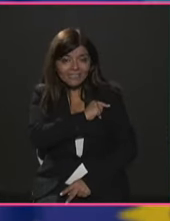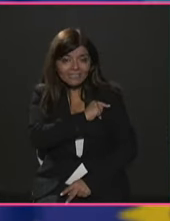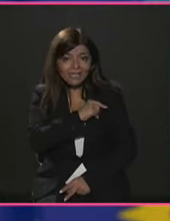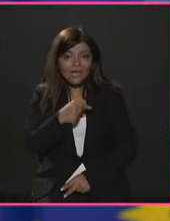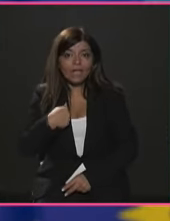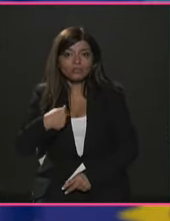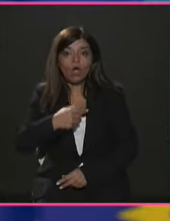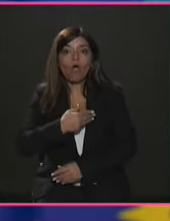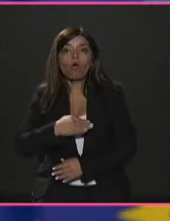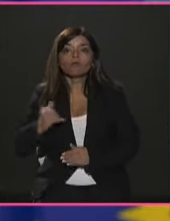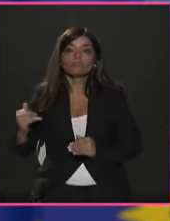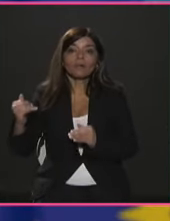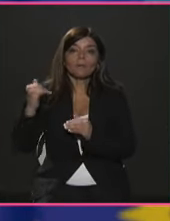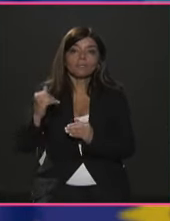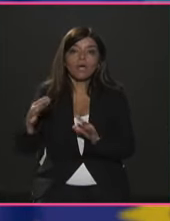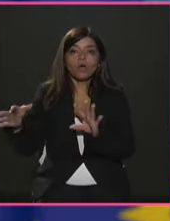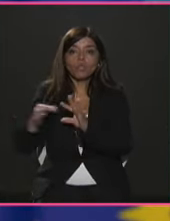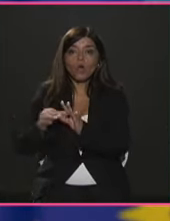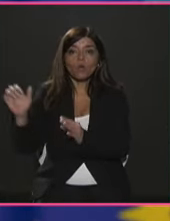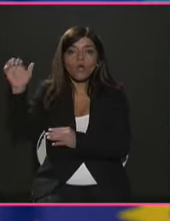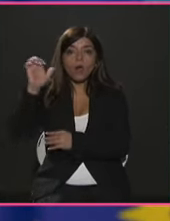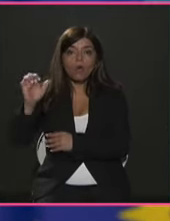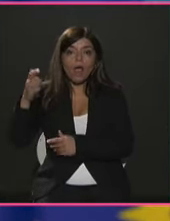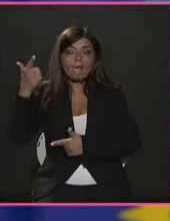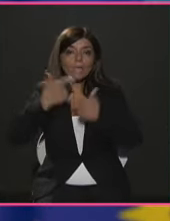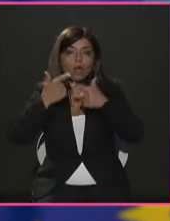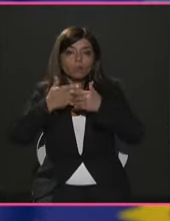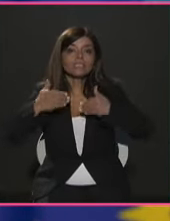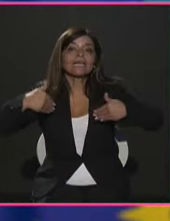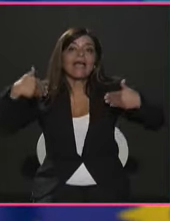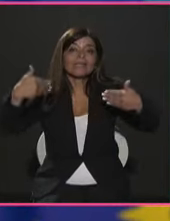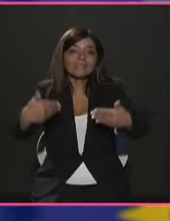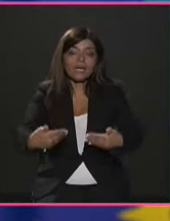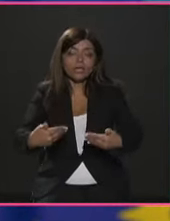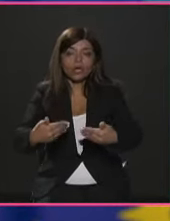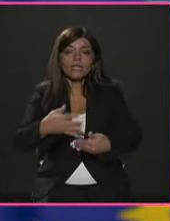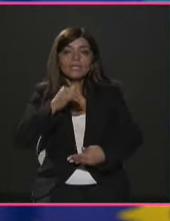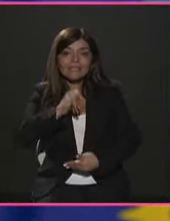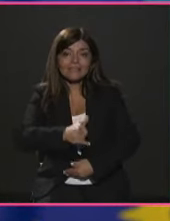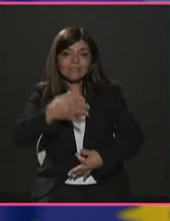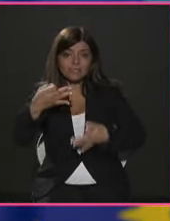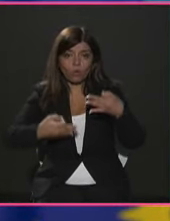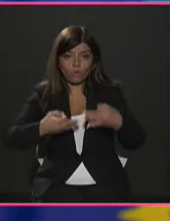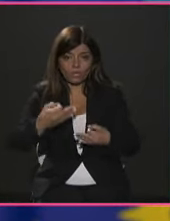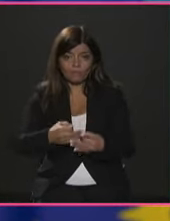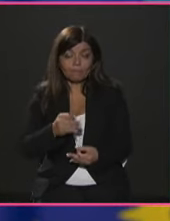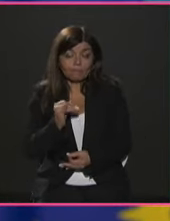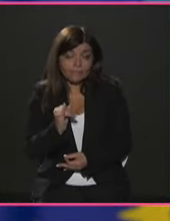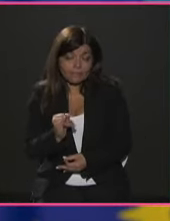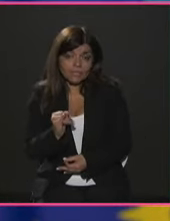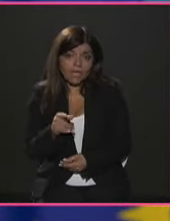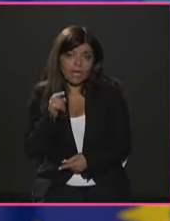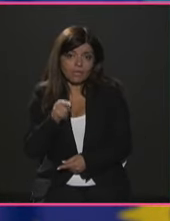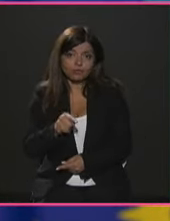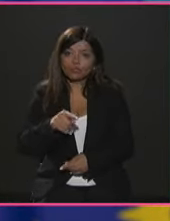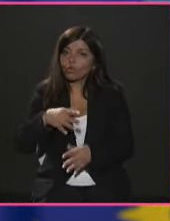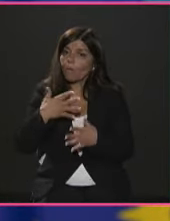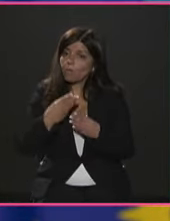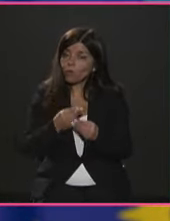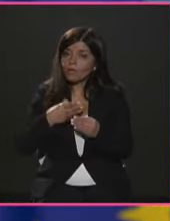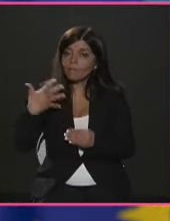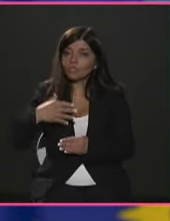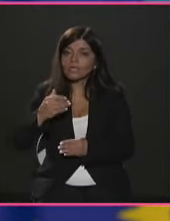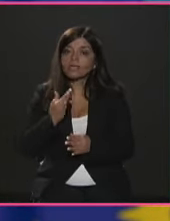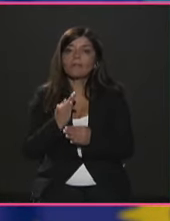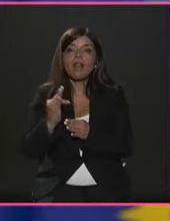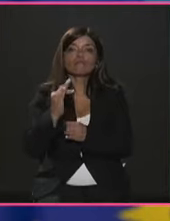alto representante de la Unión Europea para la política exterior y de seguridad y sí serán determinantes para el futuro de